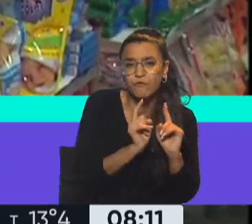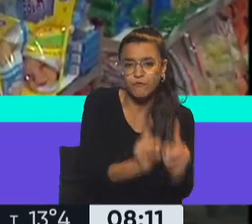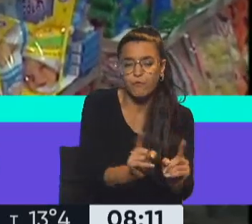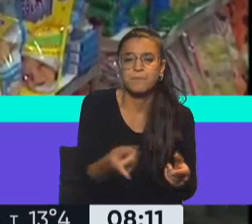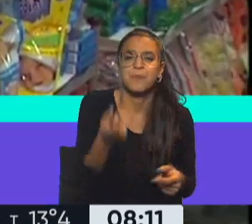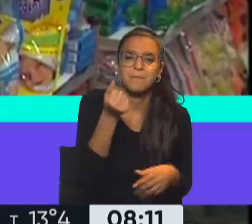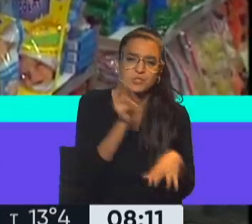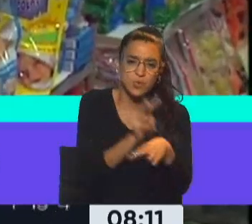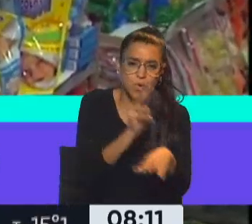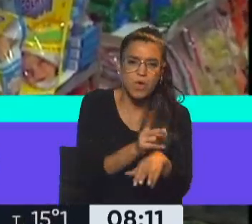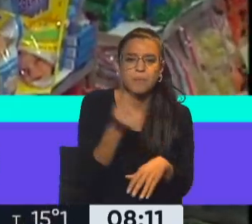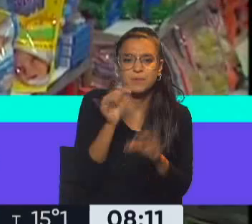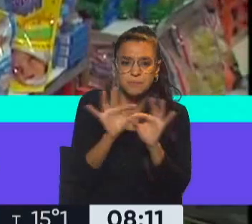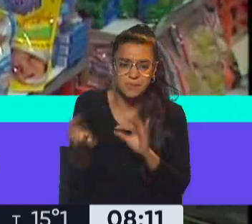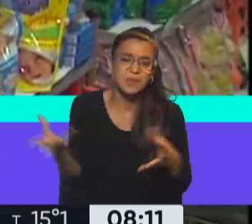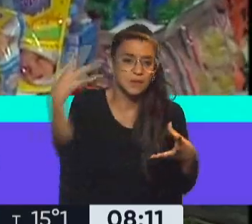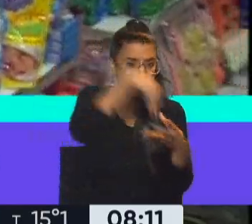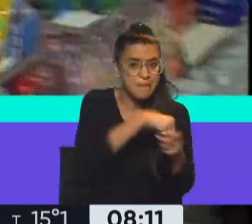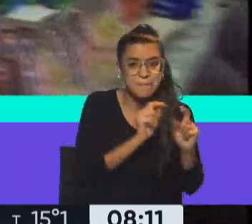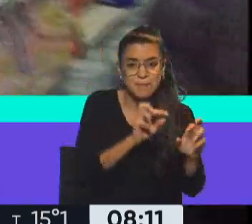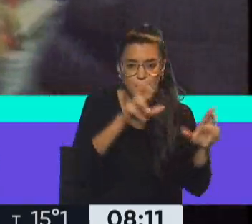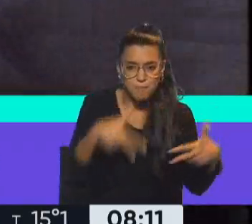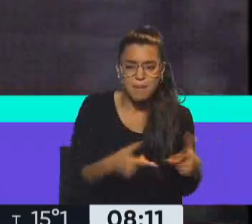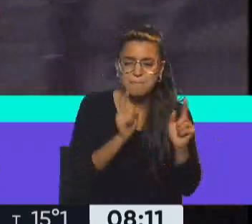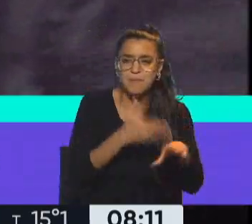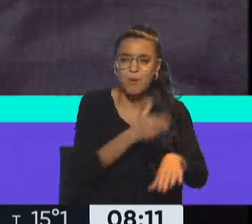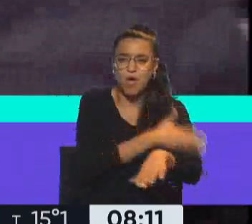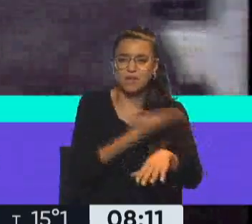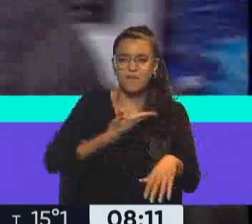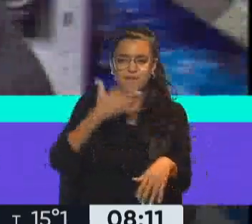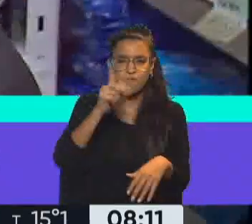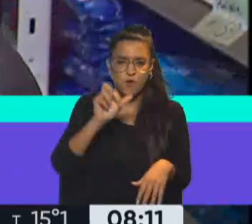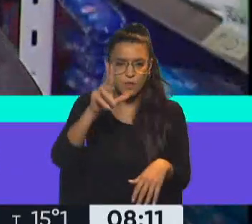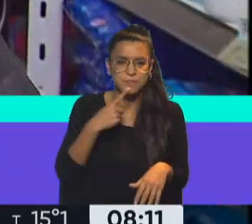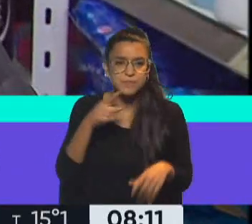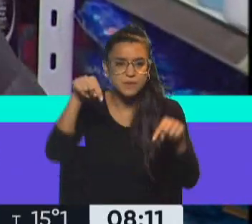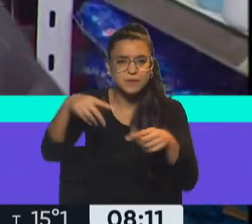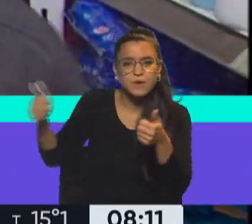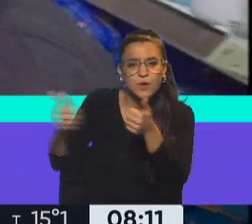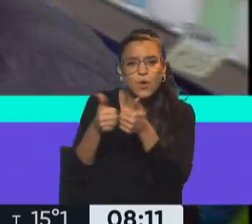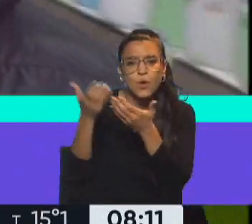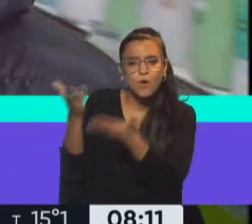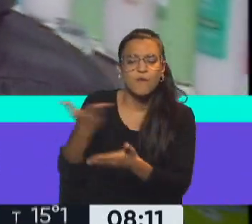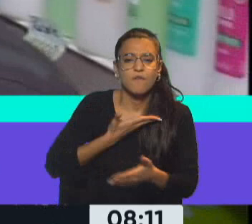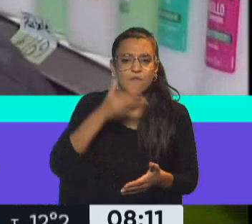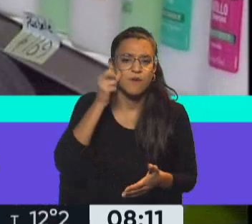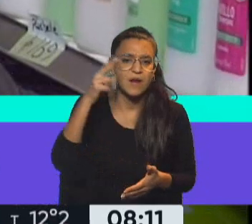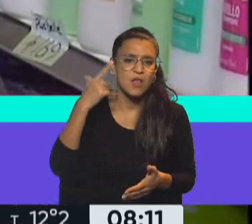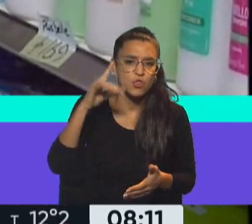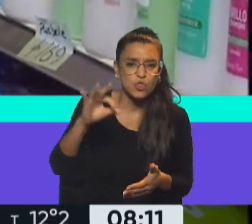precios cuidados precios de cercanía están todos incluidos en este programa como recién nos decía florencia también bueno aquí estamos con fernando